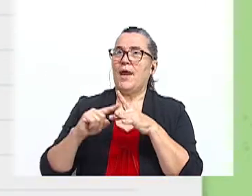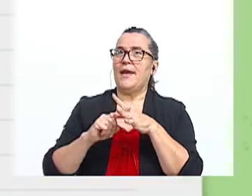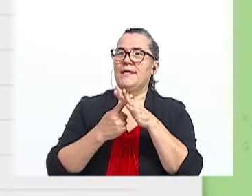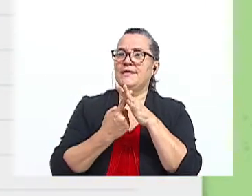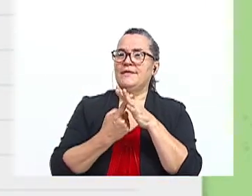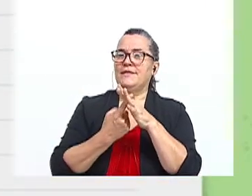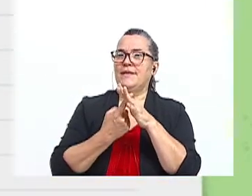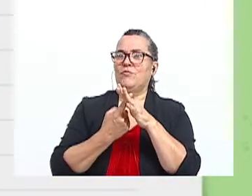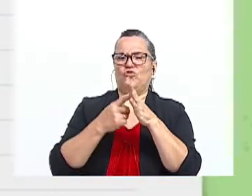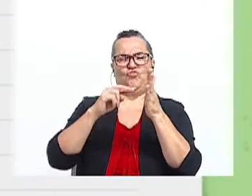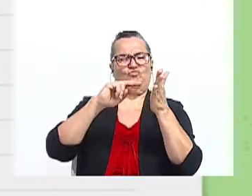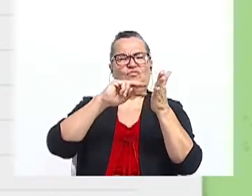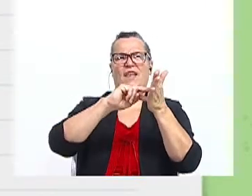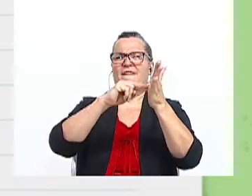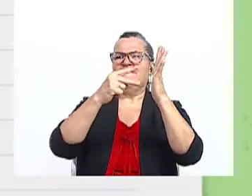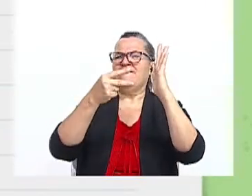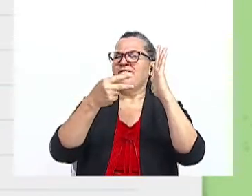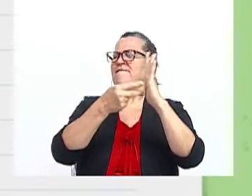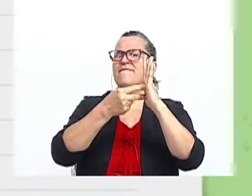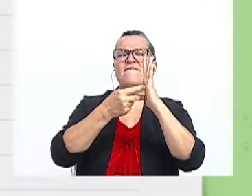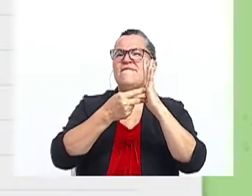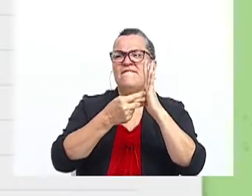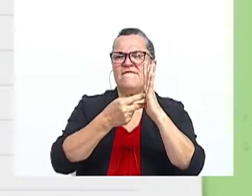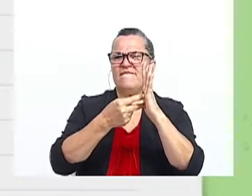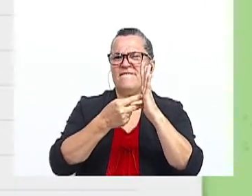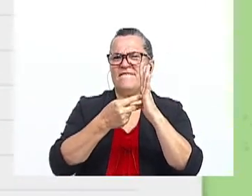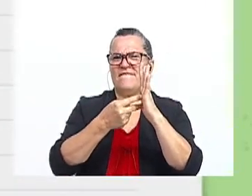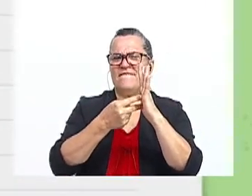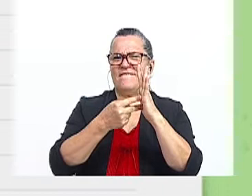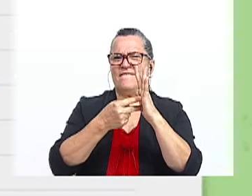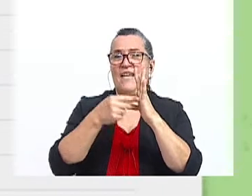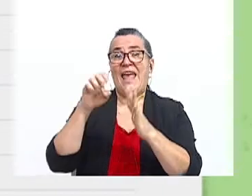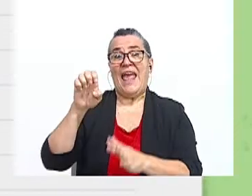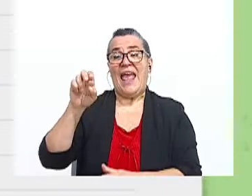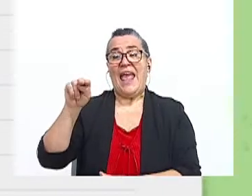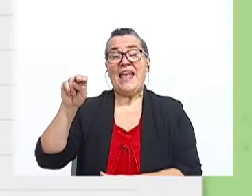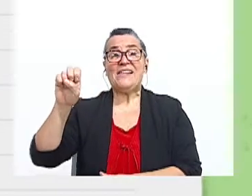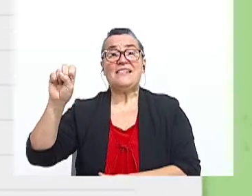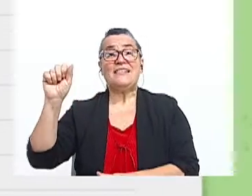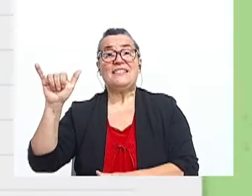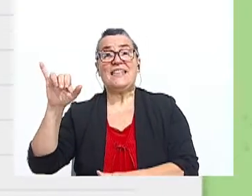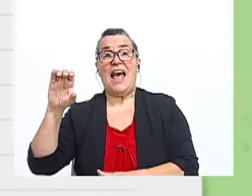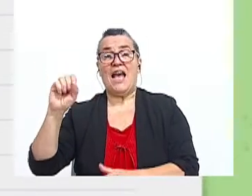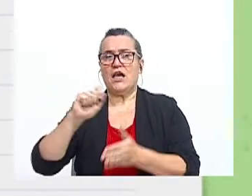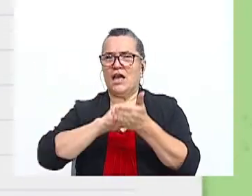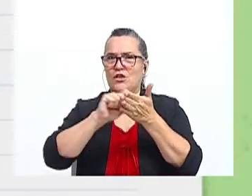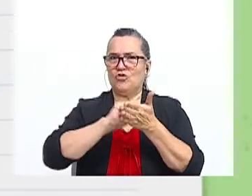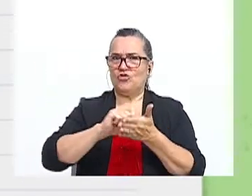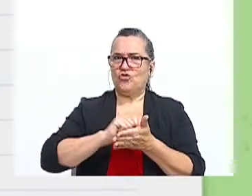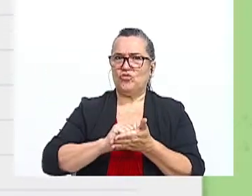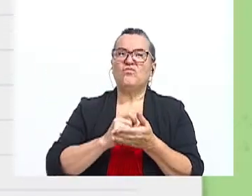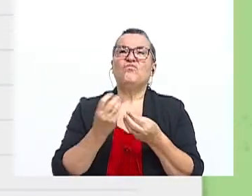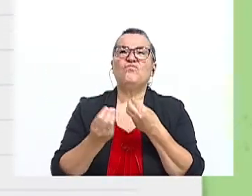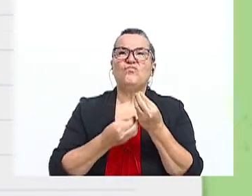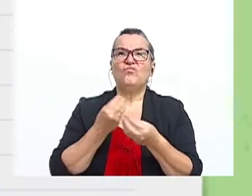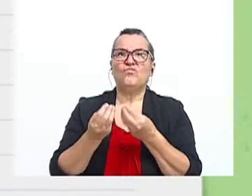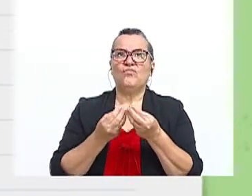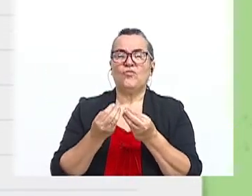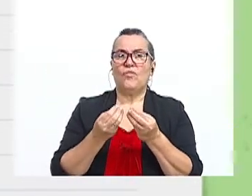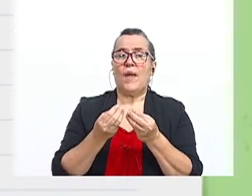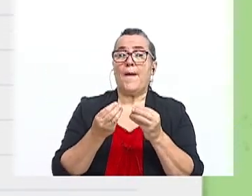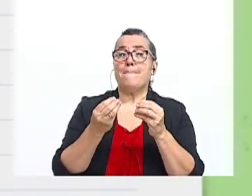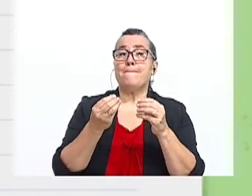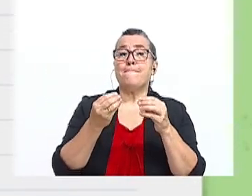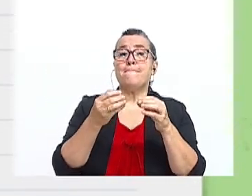Iniciemos entonces con la definición del ensayo. Es una composición escrita